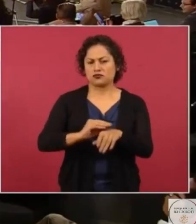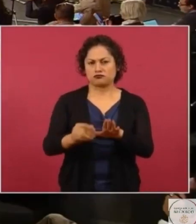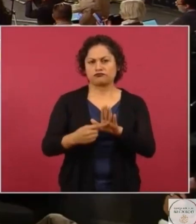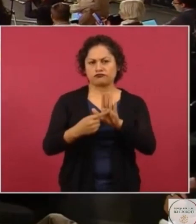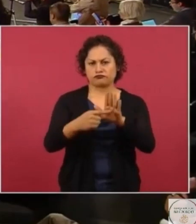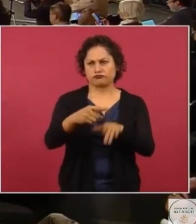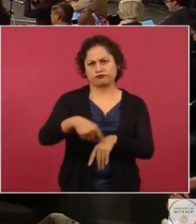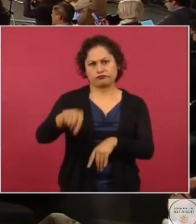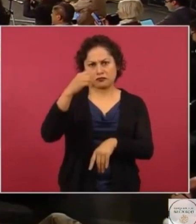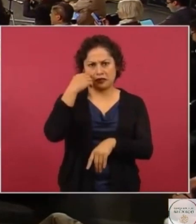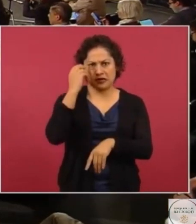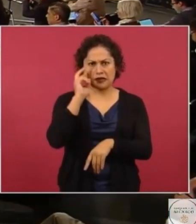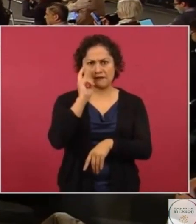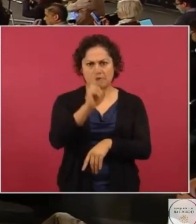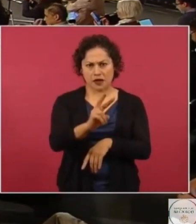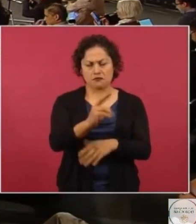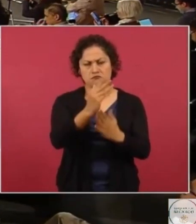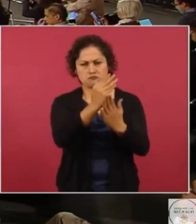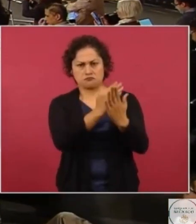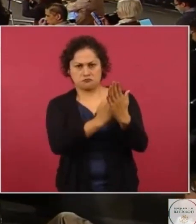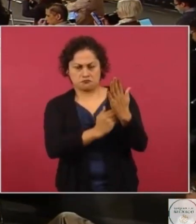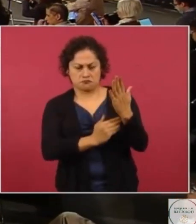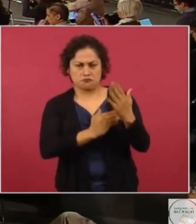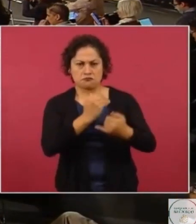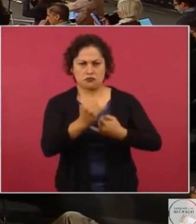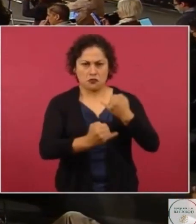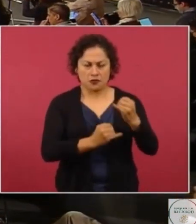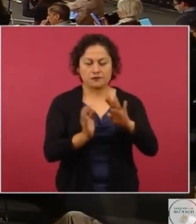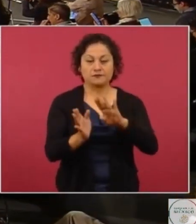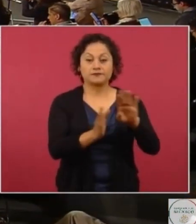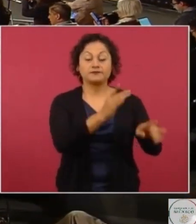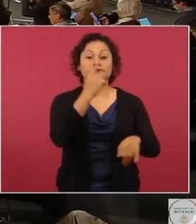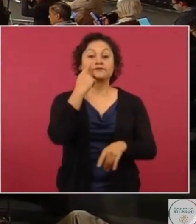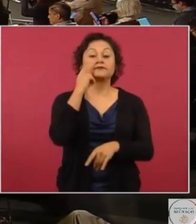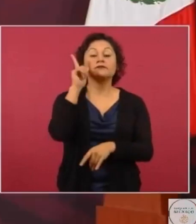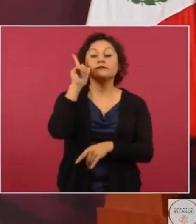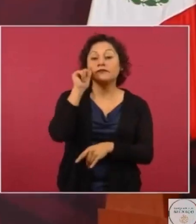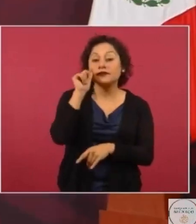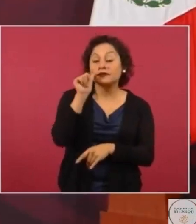Bueno, el sábado, mañana,